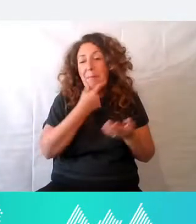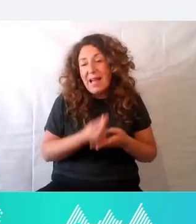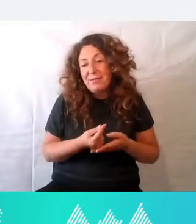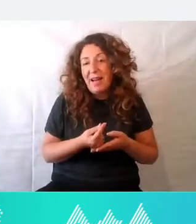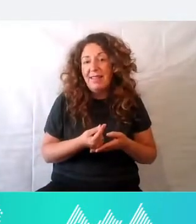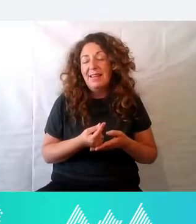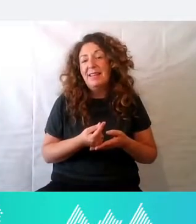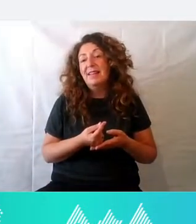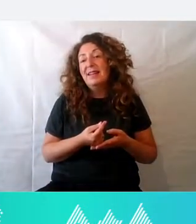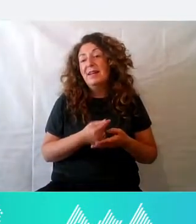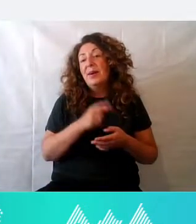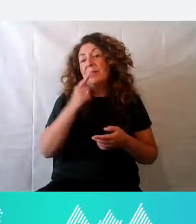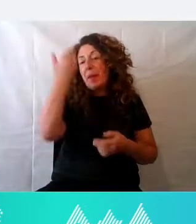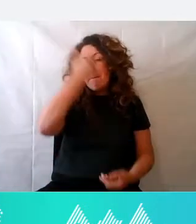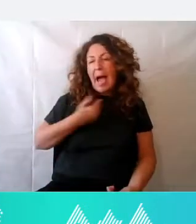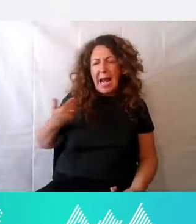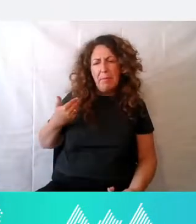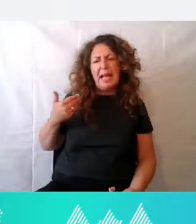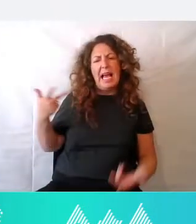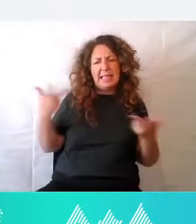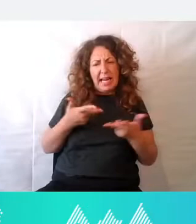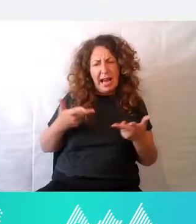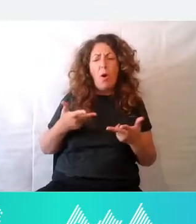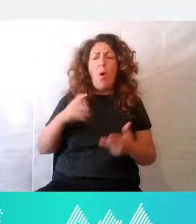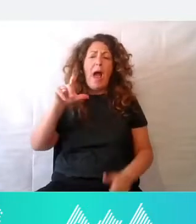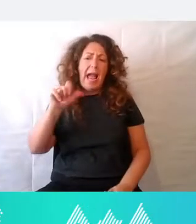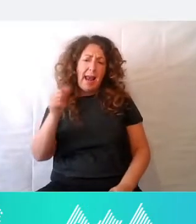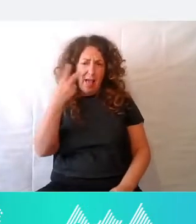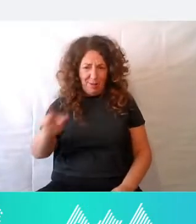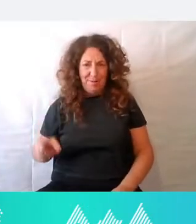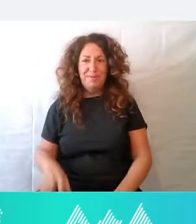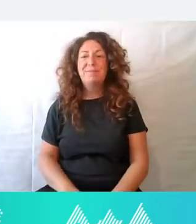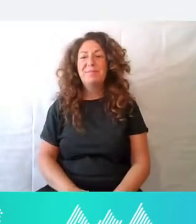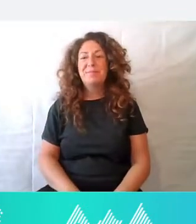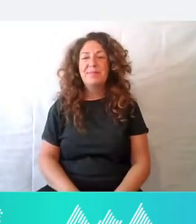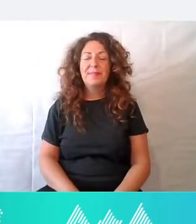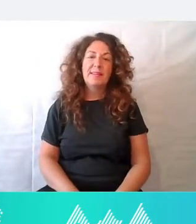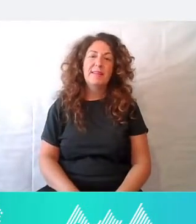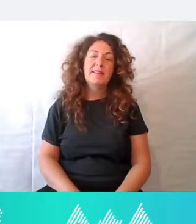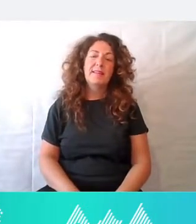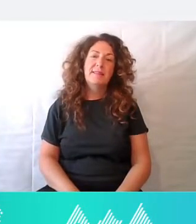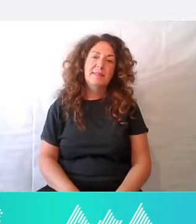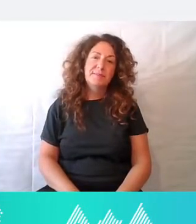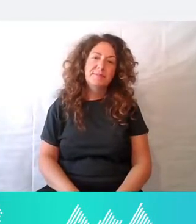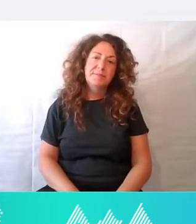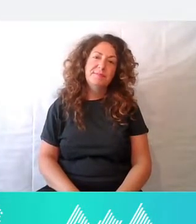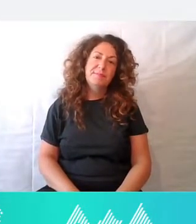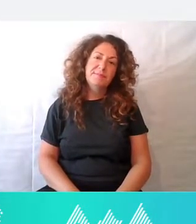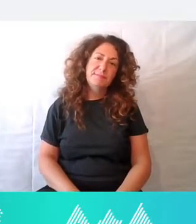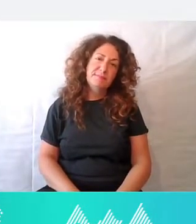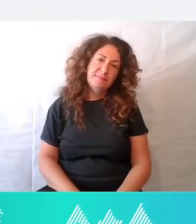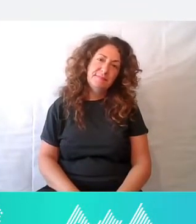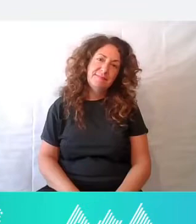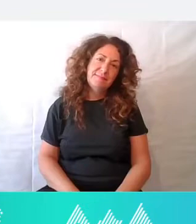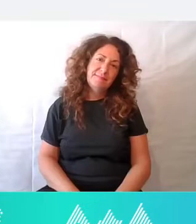paraplejias severas claro sin más una tecnología que tiene un componente